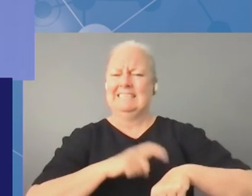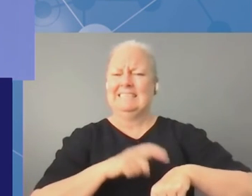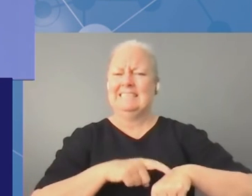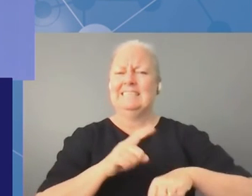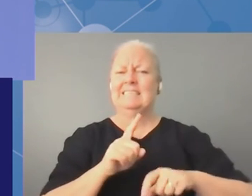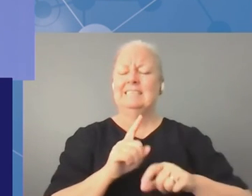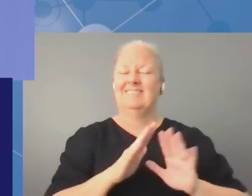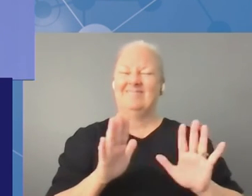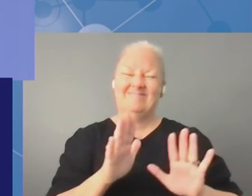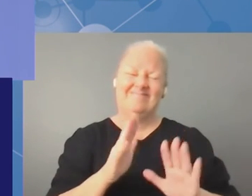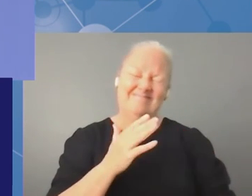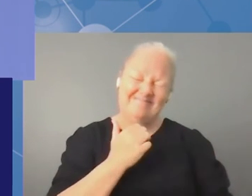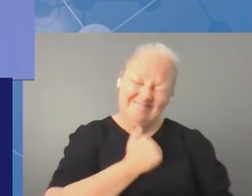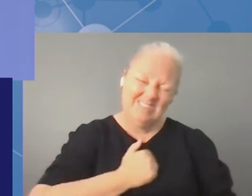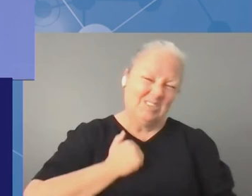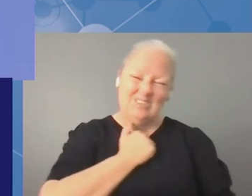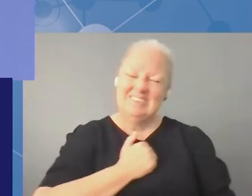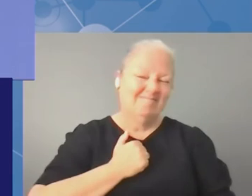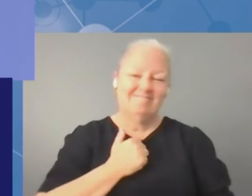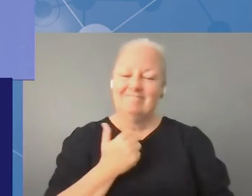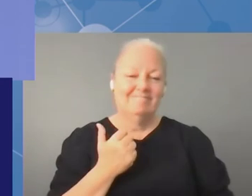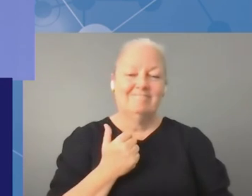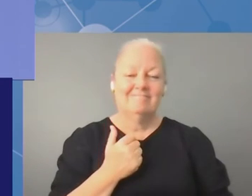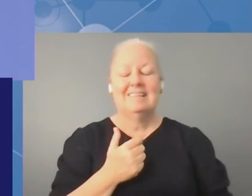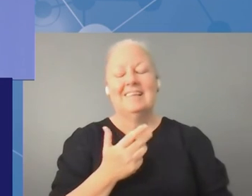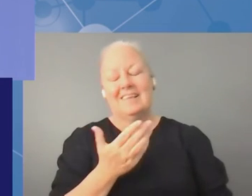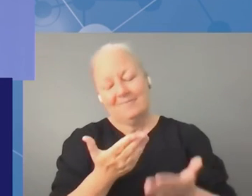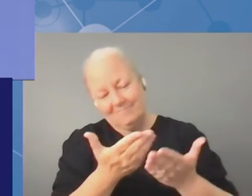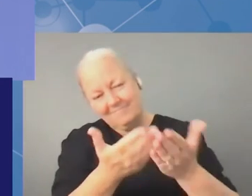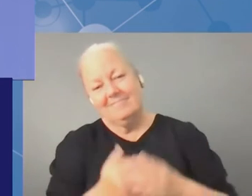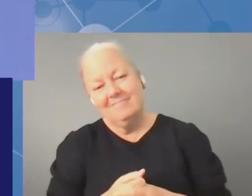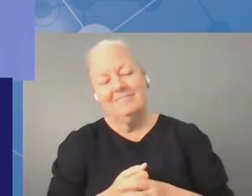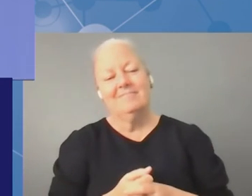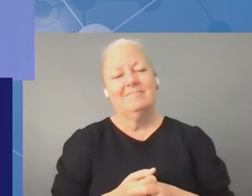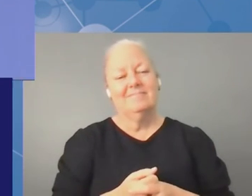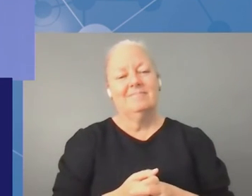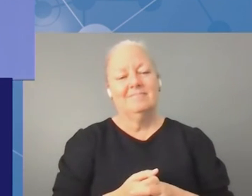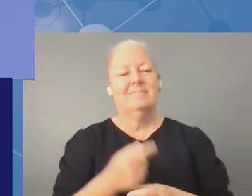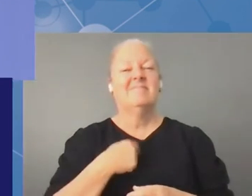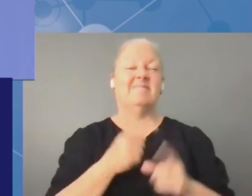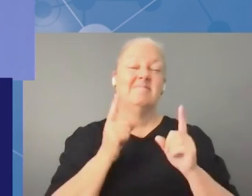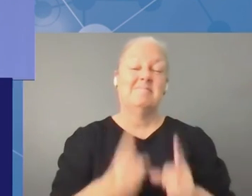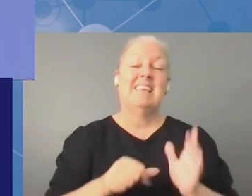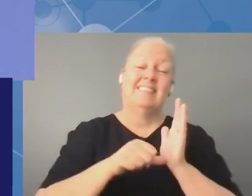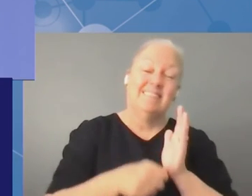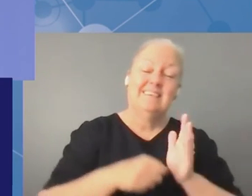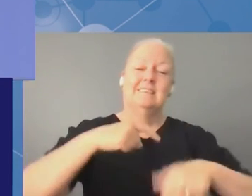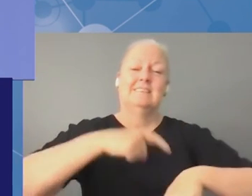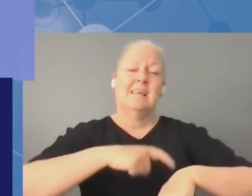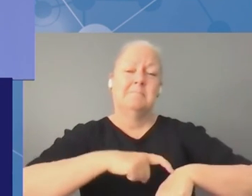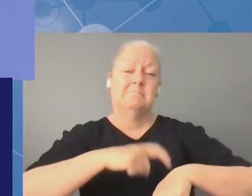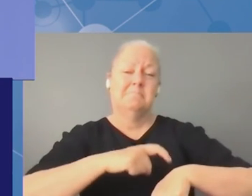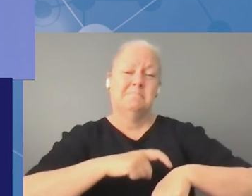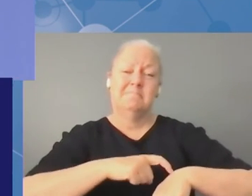Desafortunadamente, hemos tenido que cerrar ya la cola porque no tenemos más tiempo. Las personas que se